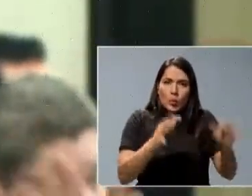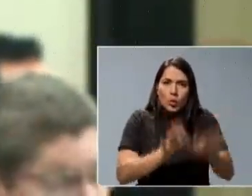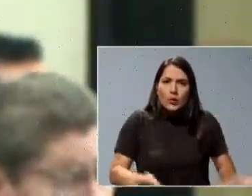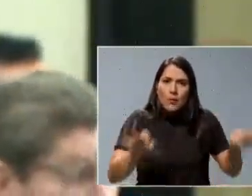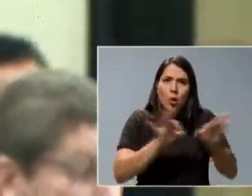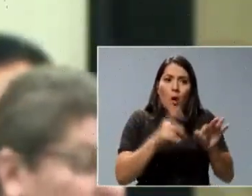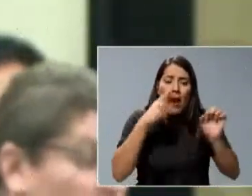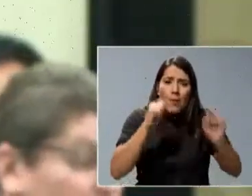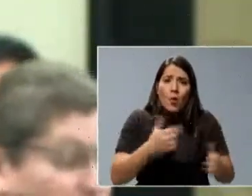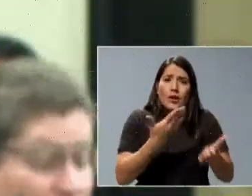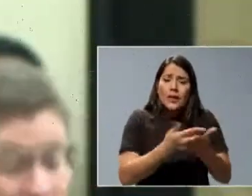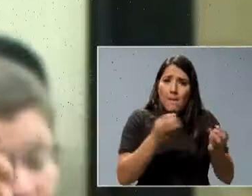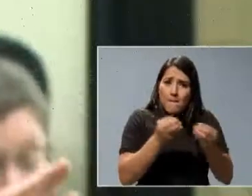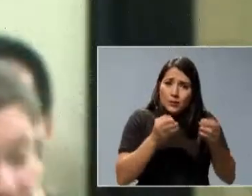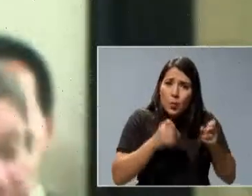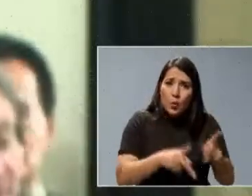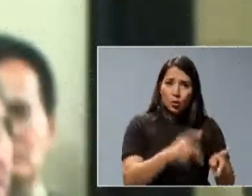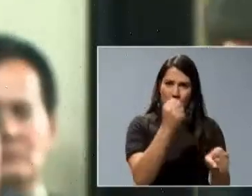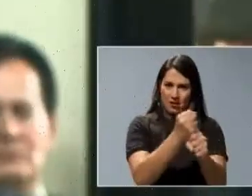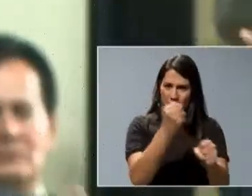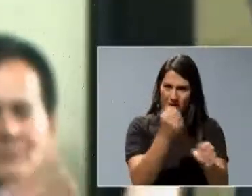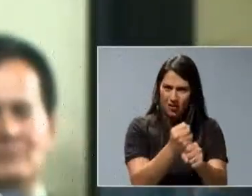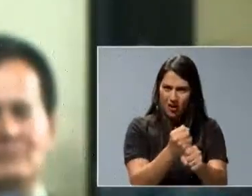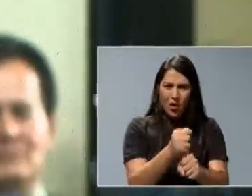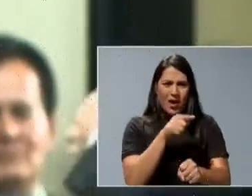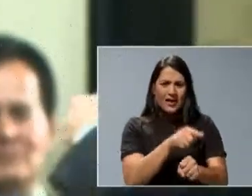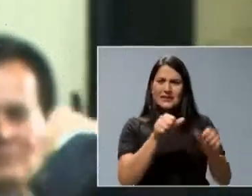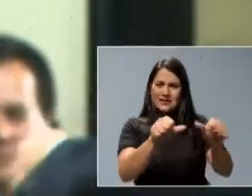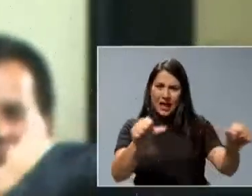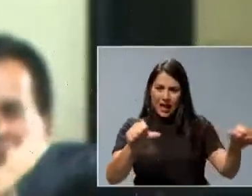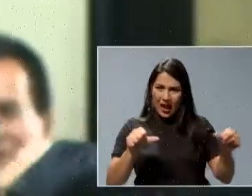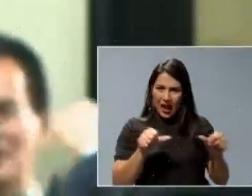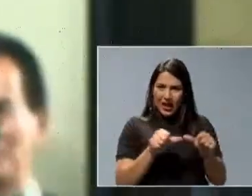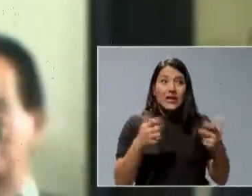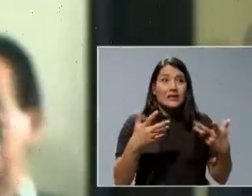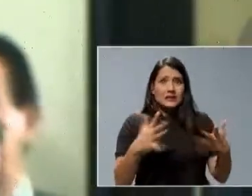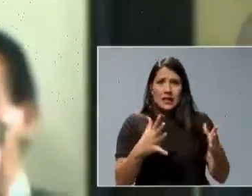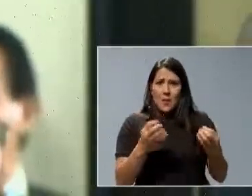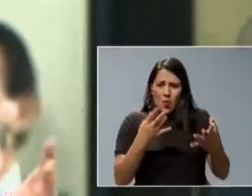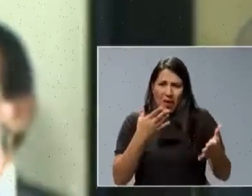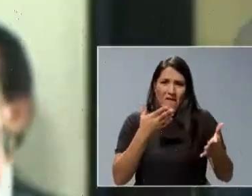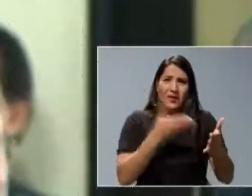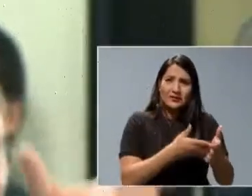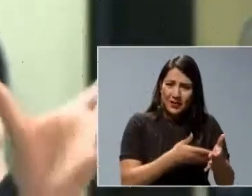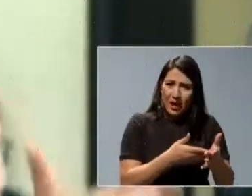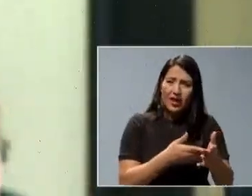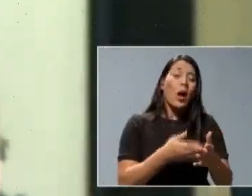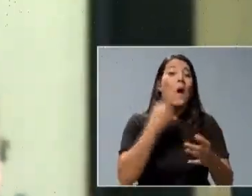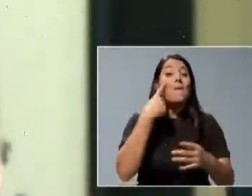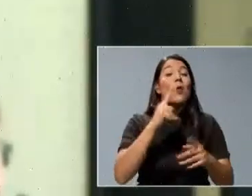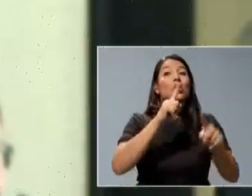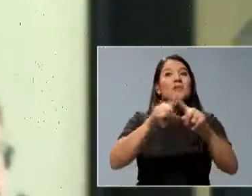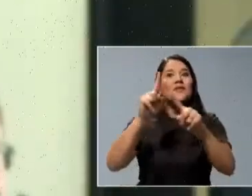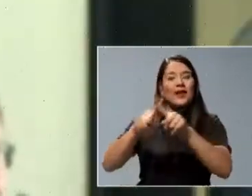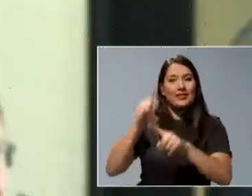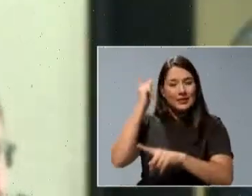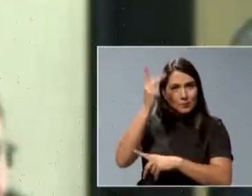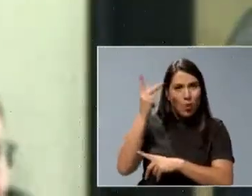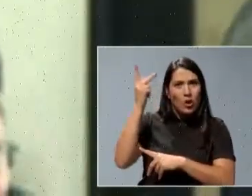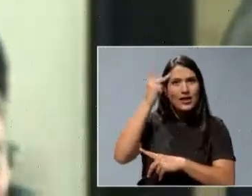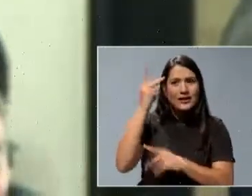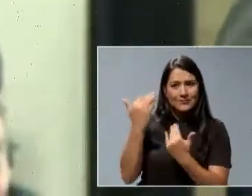nuevos empleos en un área que ya de por sí ha sufrido las políticas austericidas de